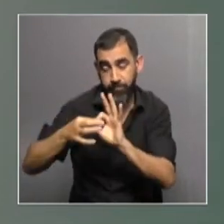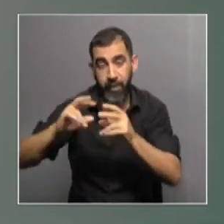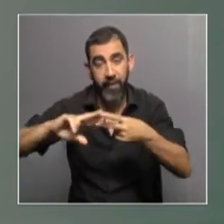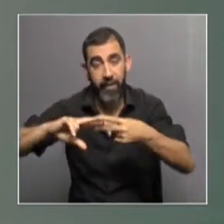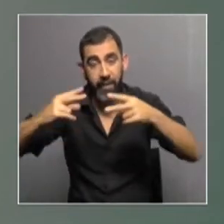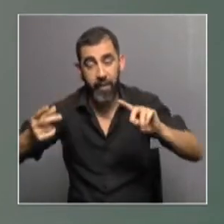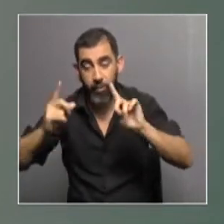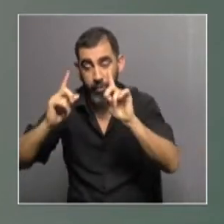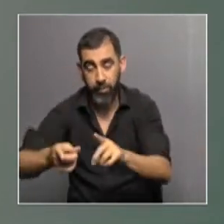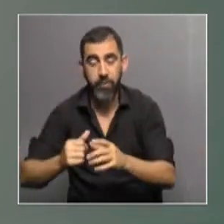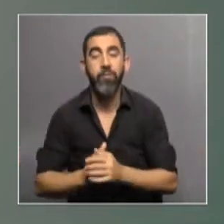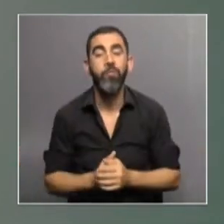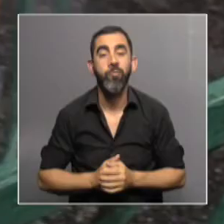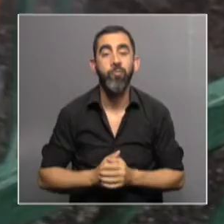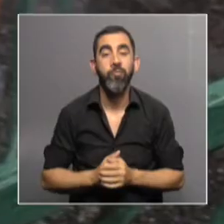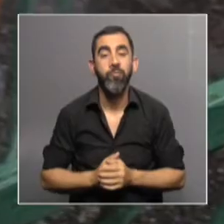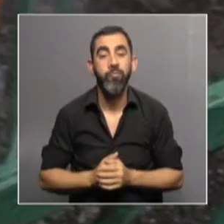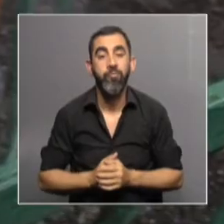del diagnóstico genético.